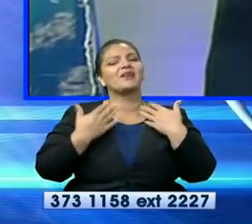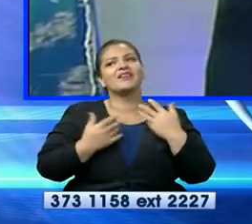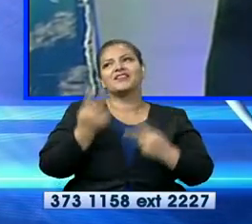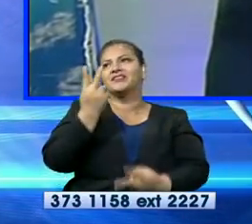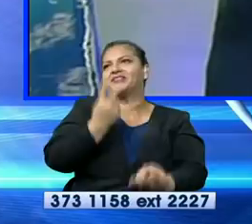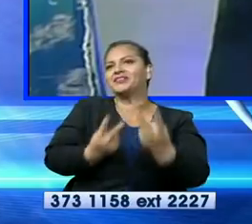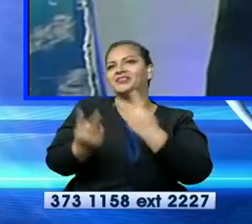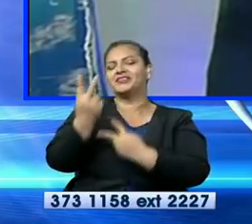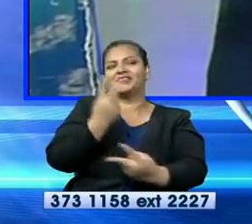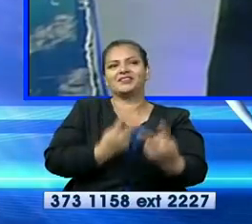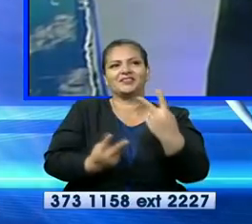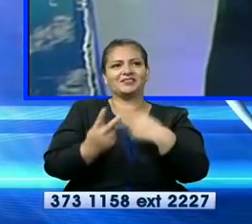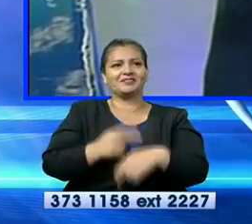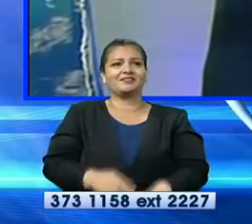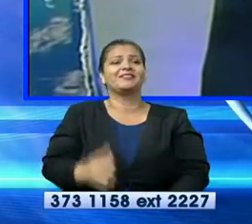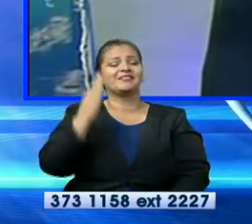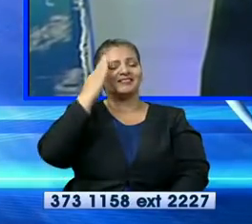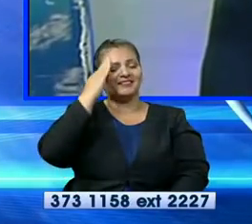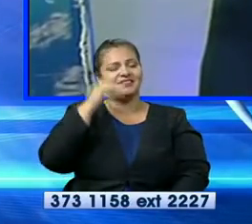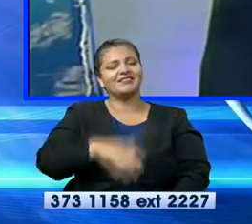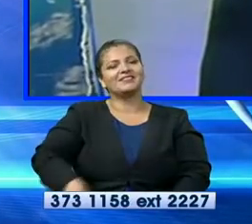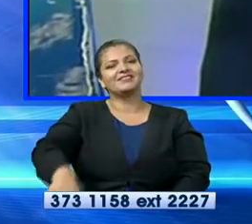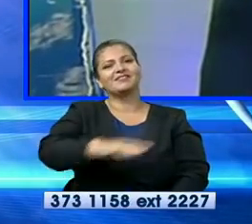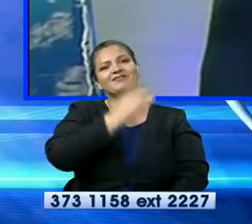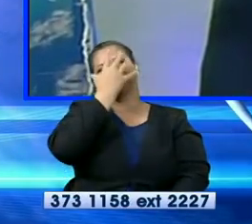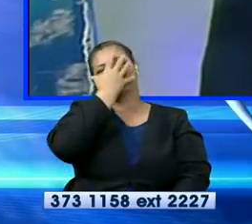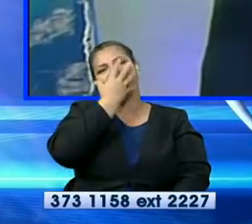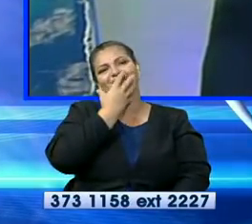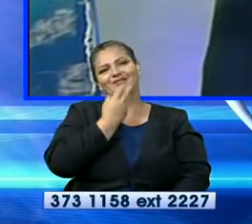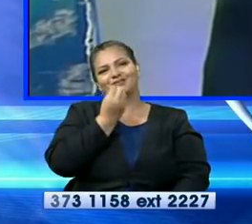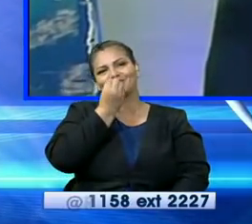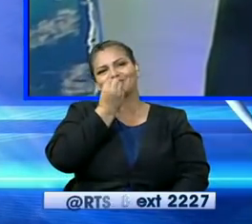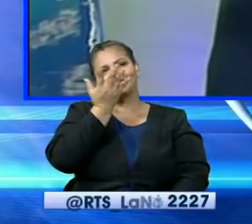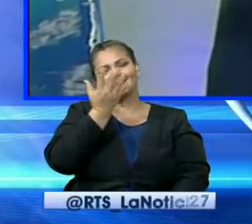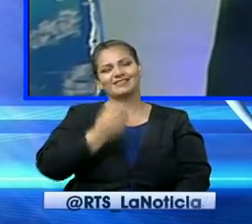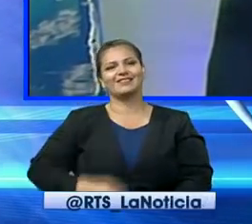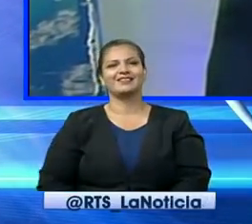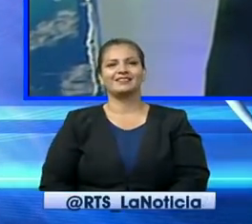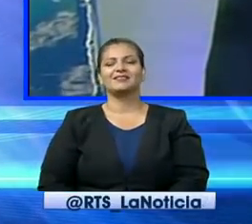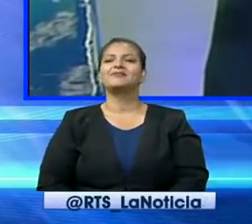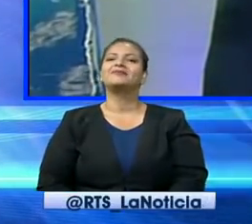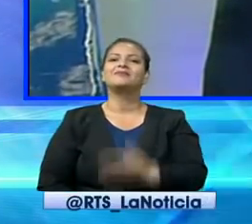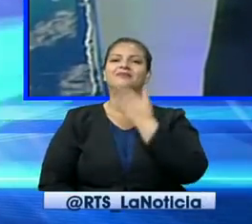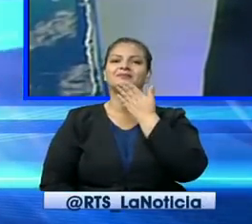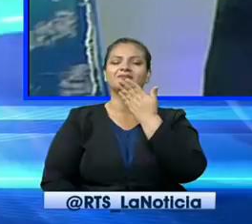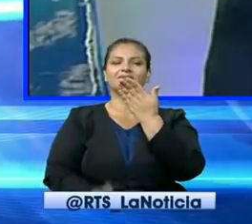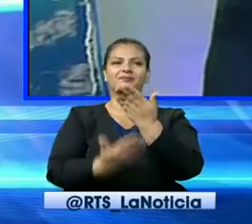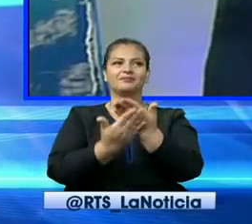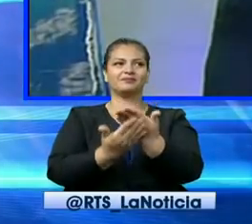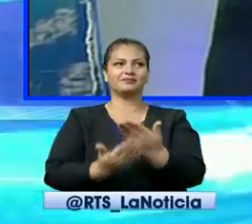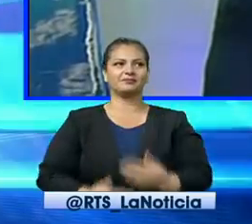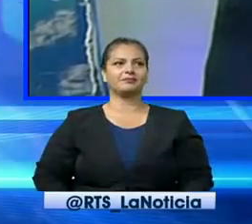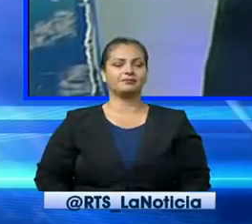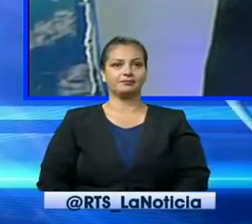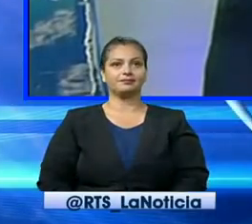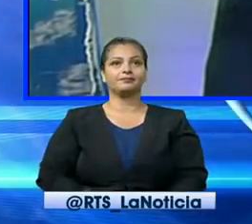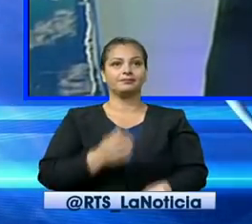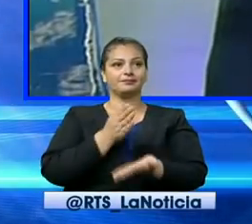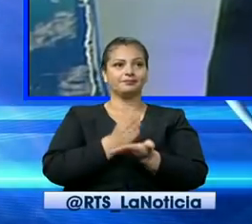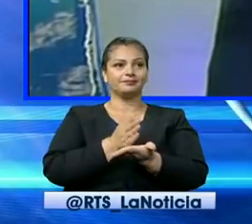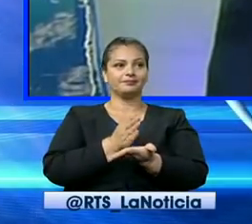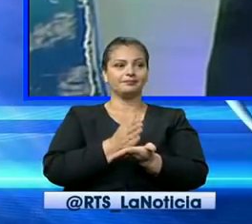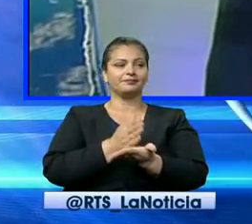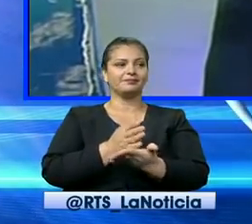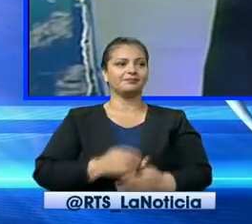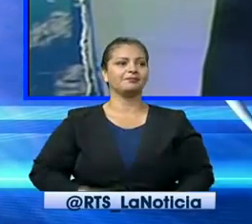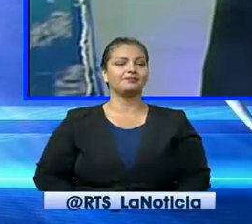su belleza se incrementa cada vez está mejor guayaquil jorge muchas gracias vamos a una pausa